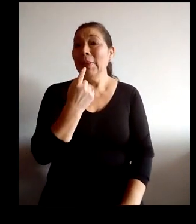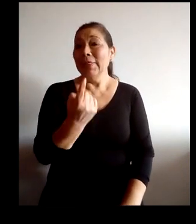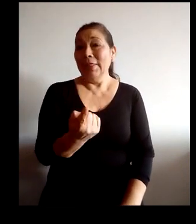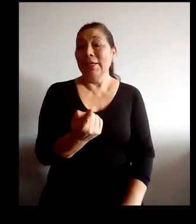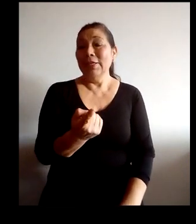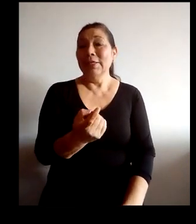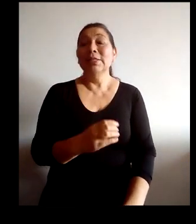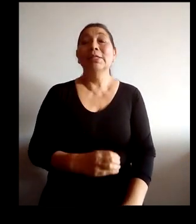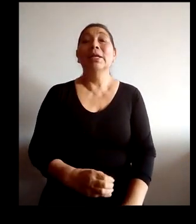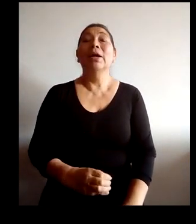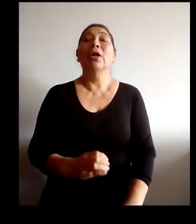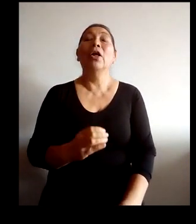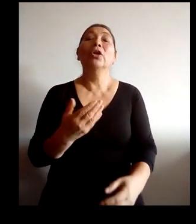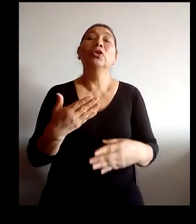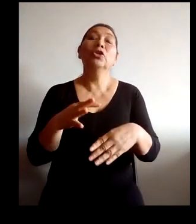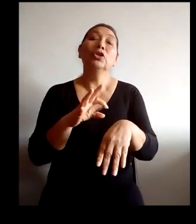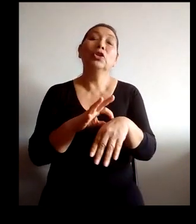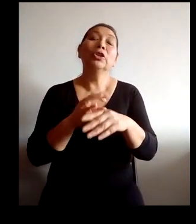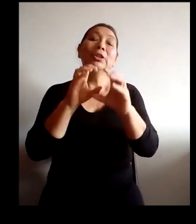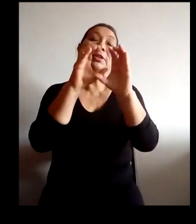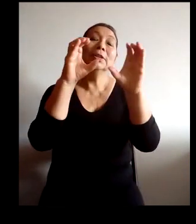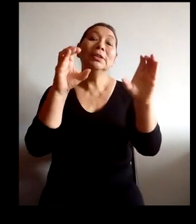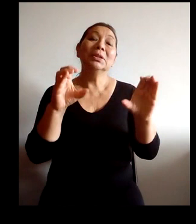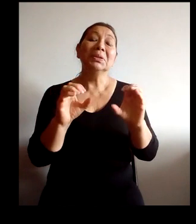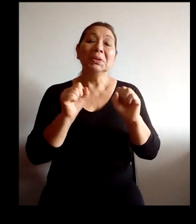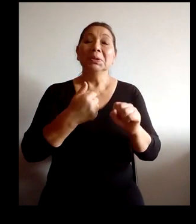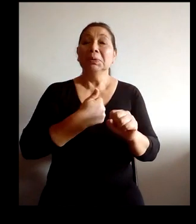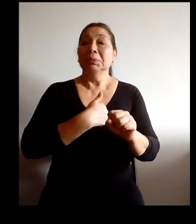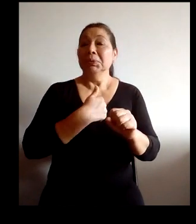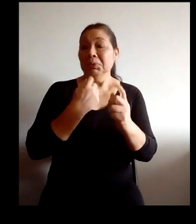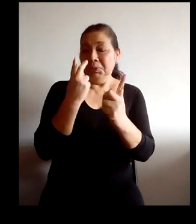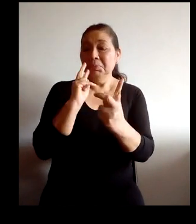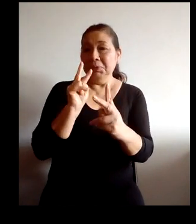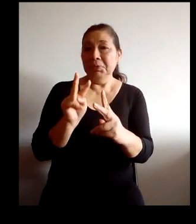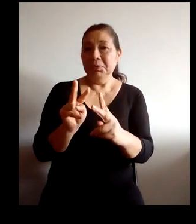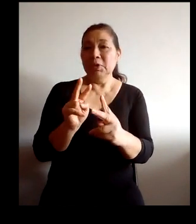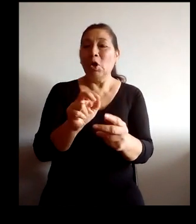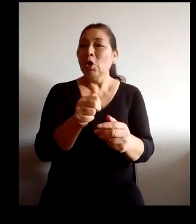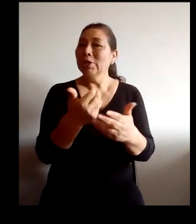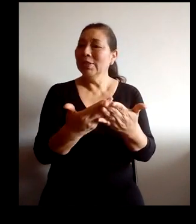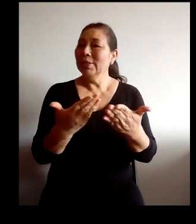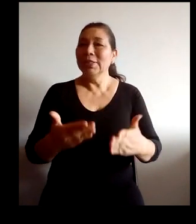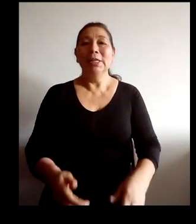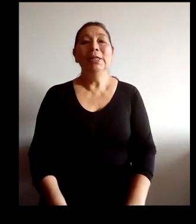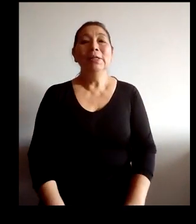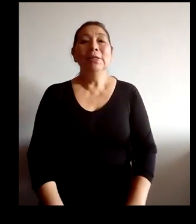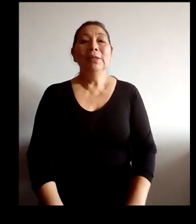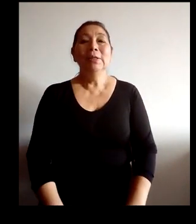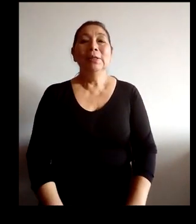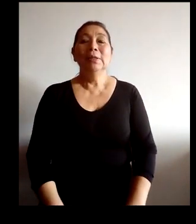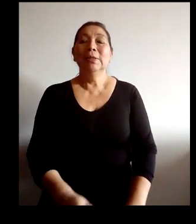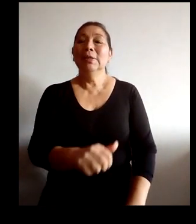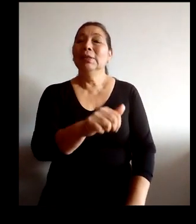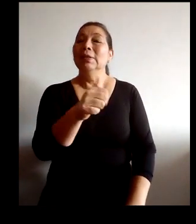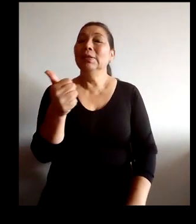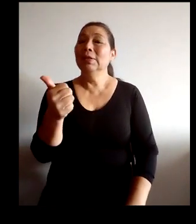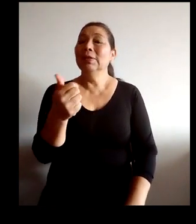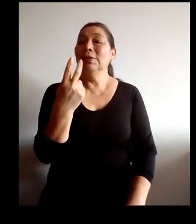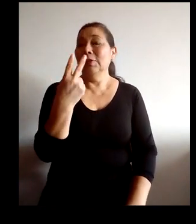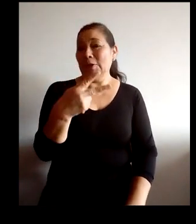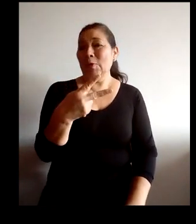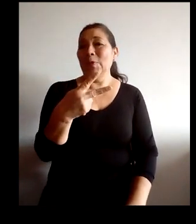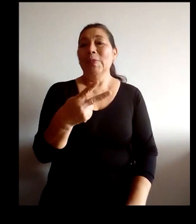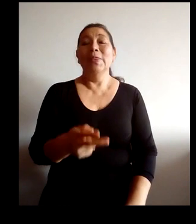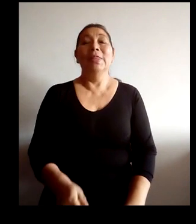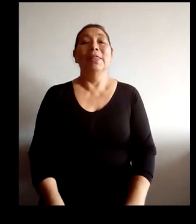irregularidad. La segunda irregularidad es que en el informe de evaluación médica que obra